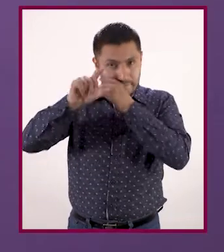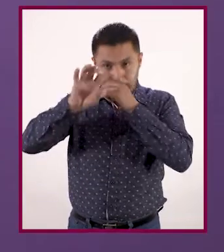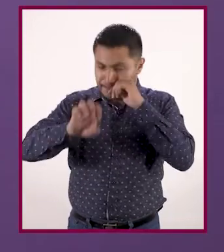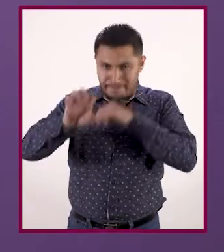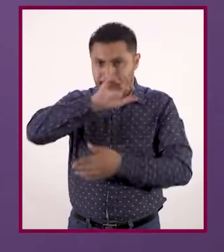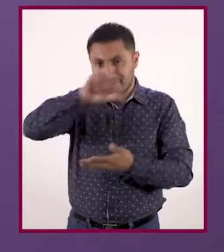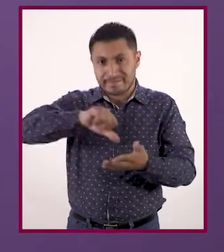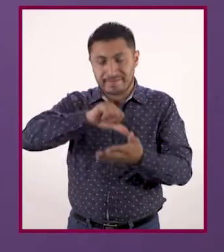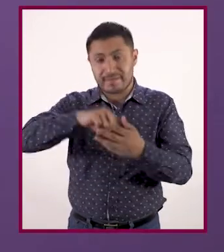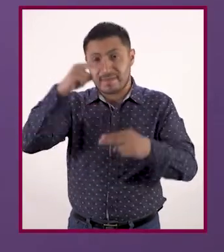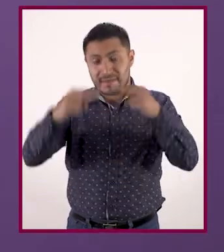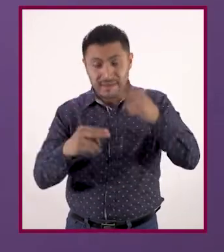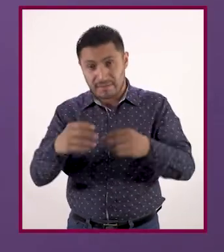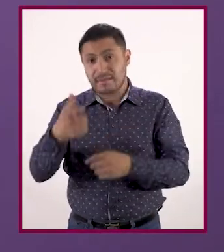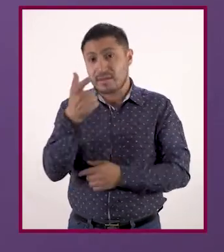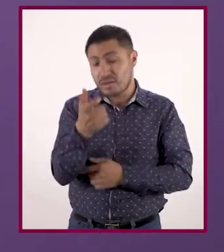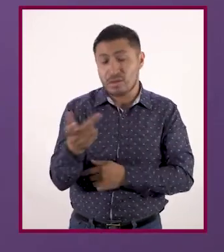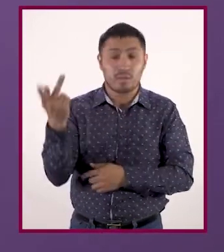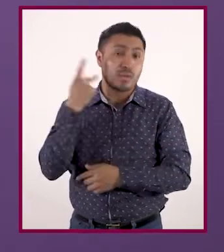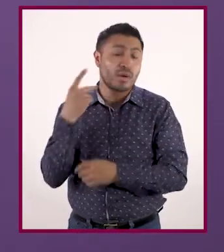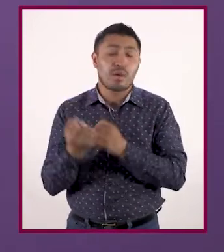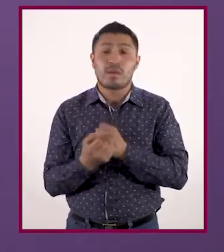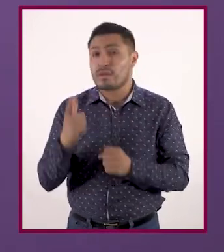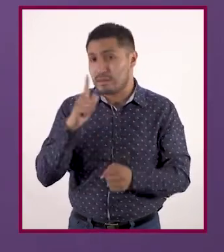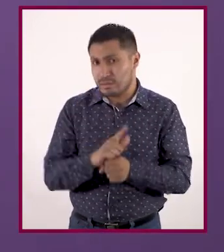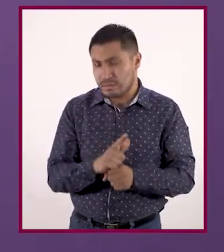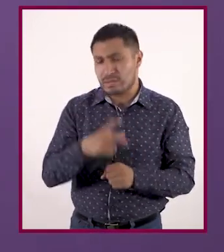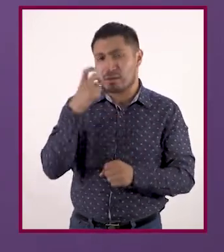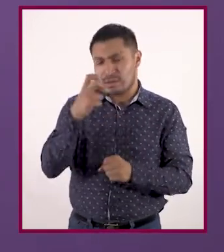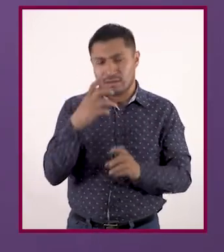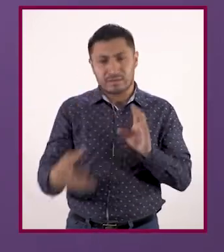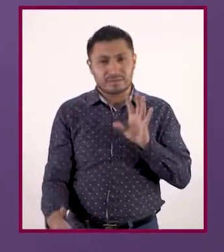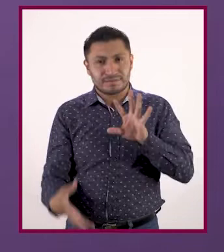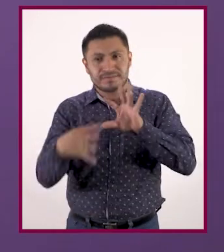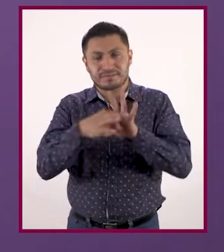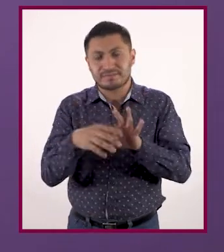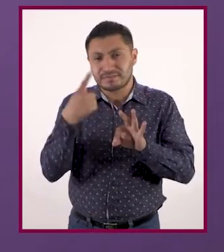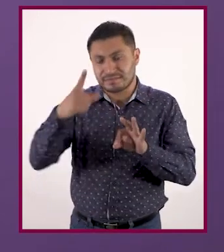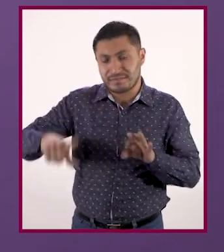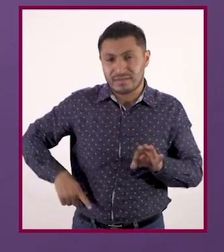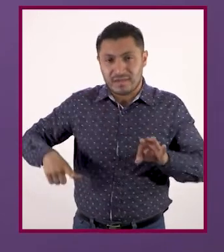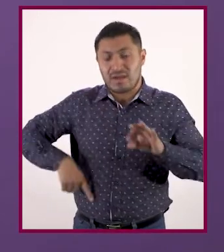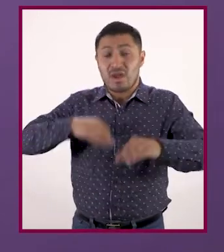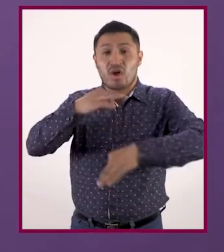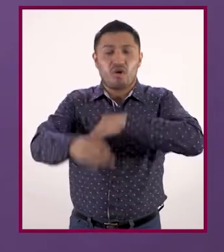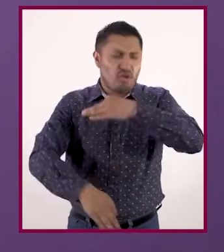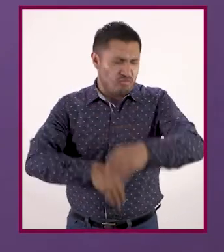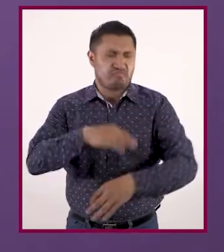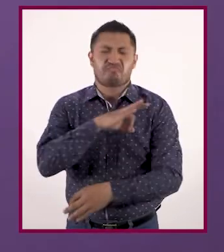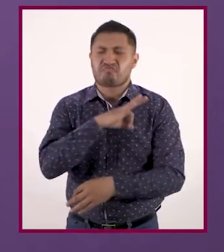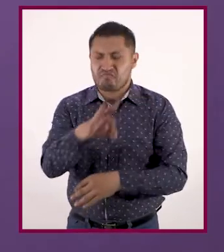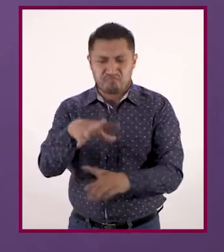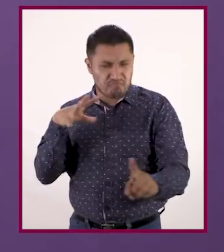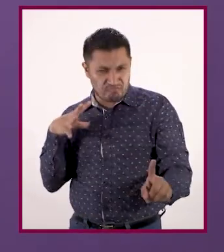los niveles económico político y social esta conformación de un estado que todo lo podía y que concentraba el poder en la figura